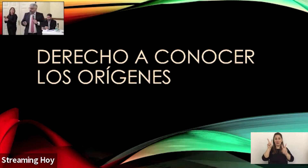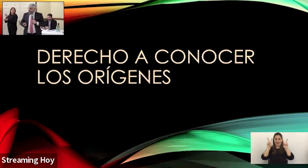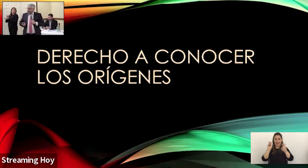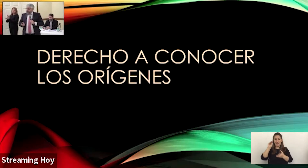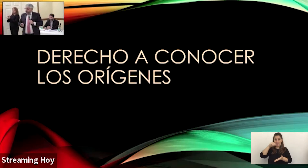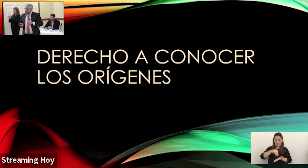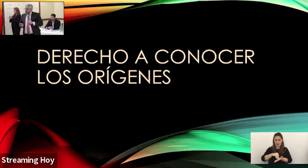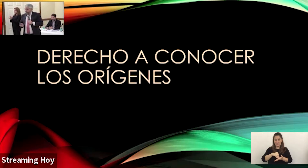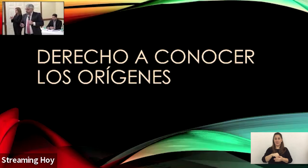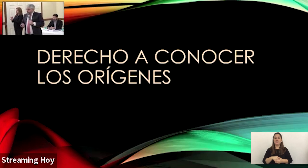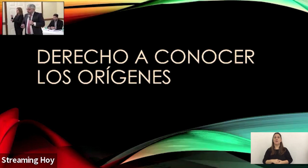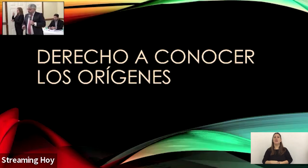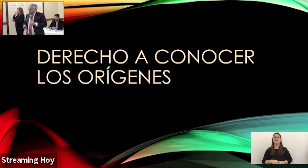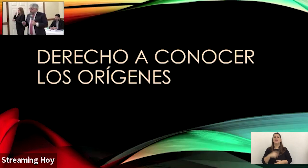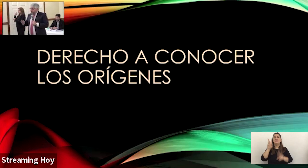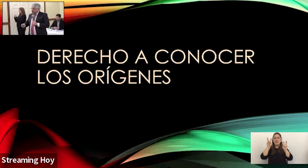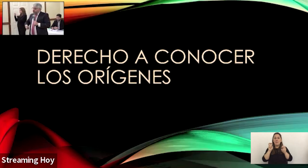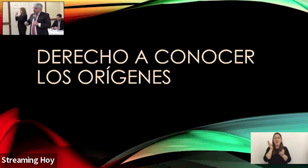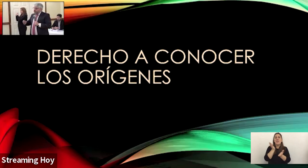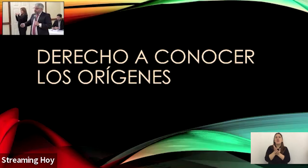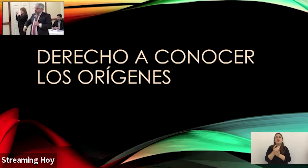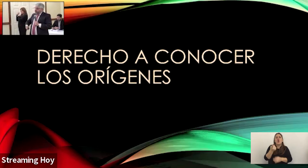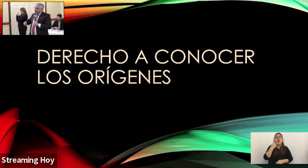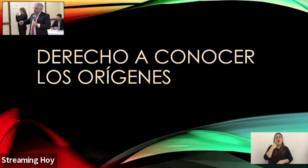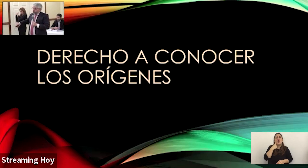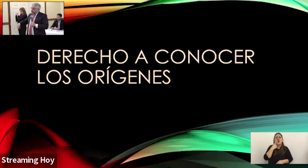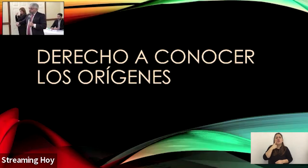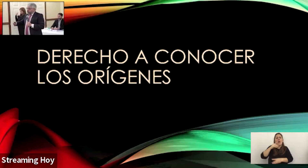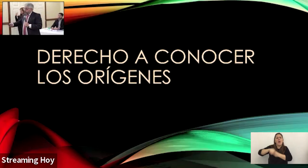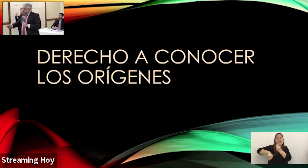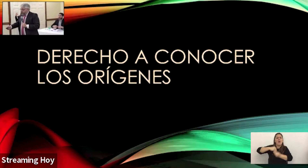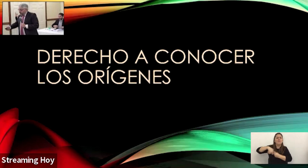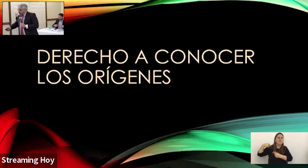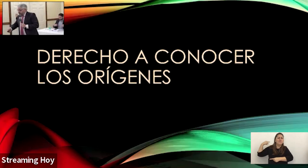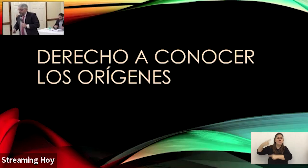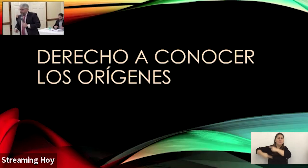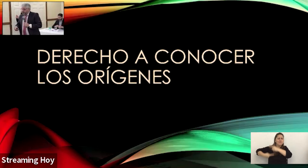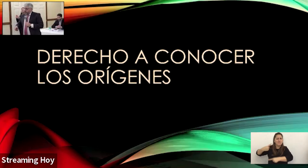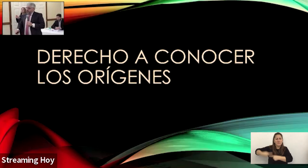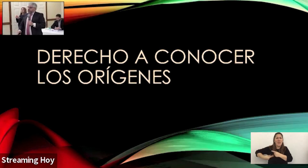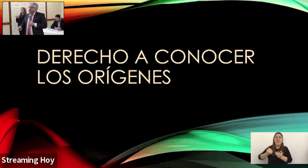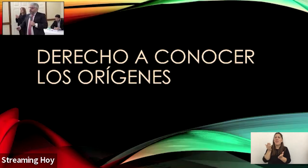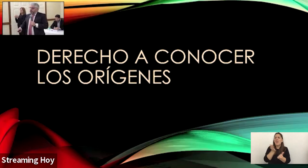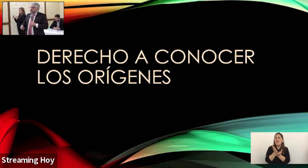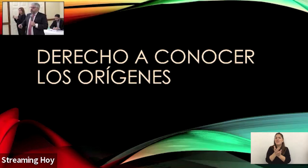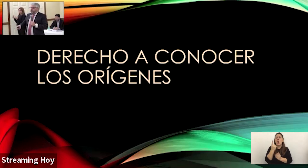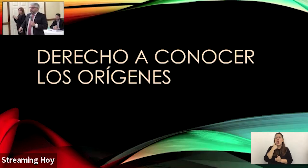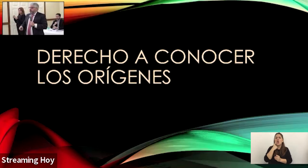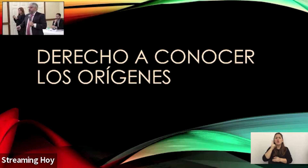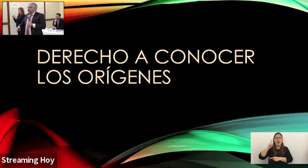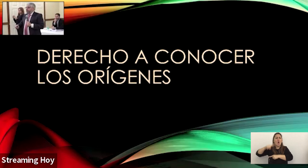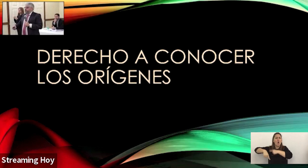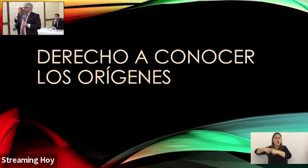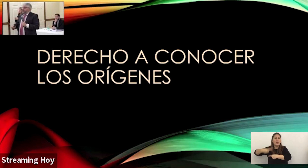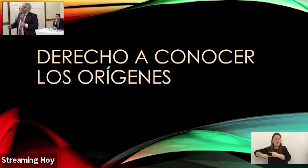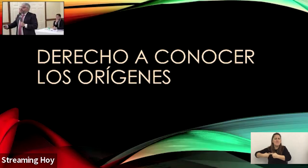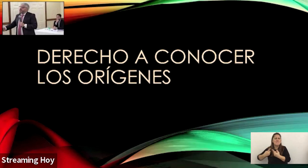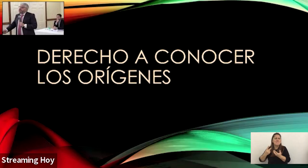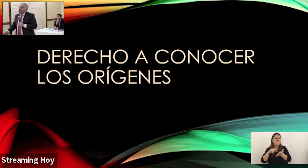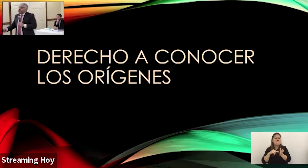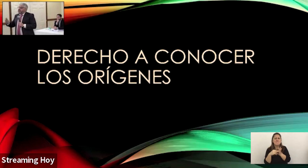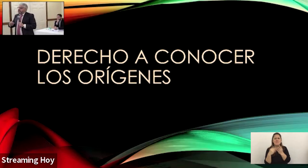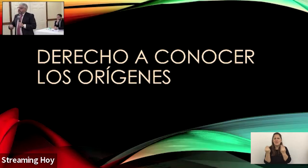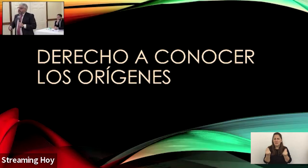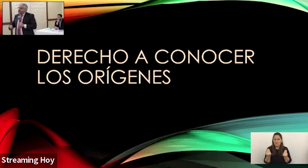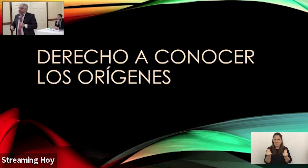del derecho a conocer los orígenes. ¿Qué se entiende por el derecho a conocer los orígenes y